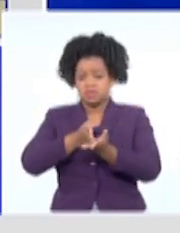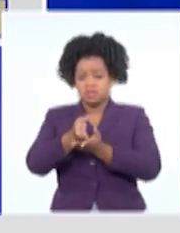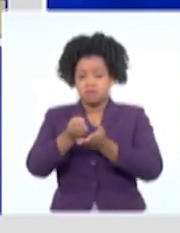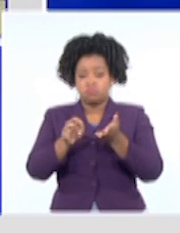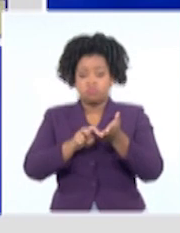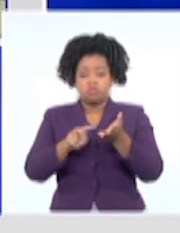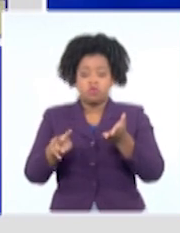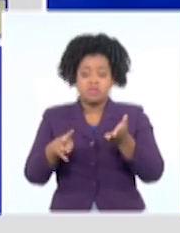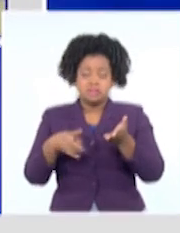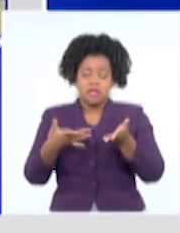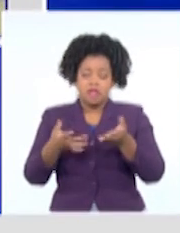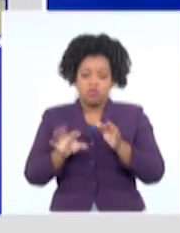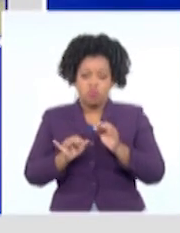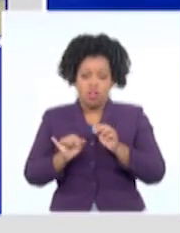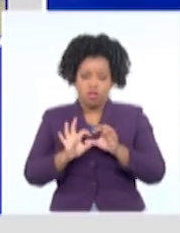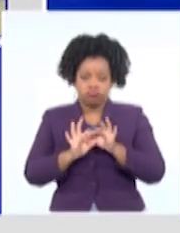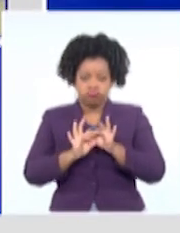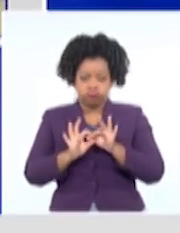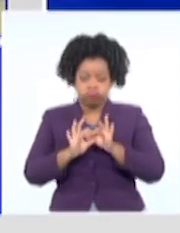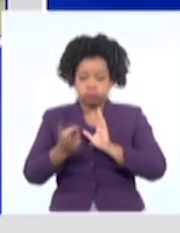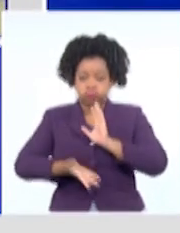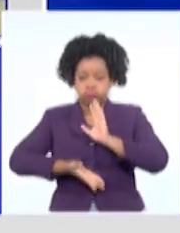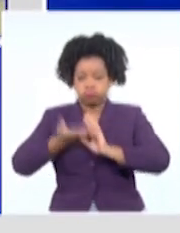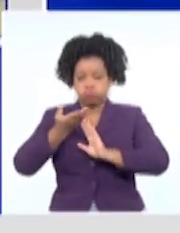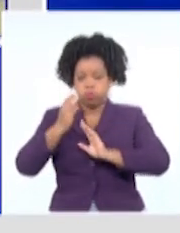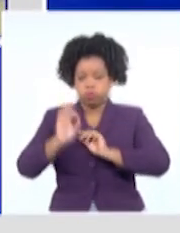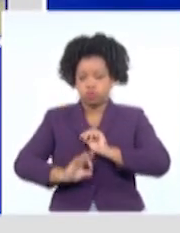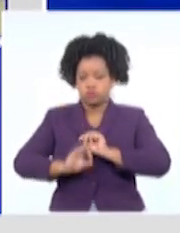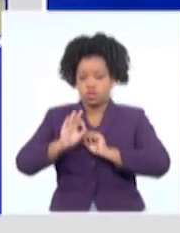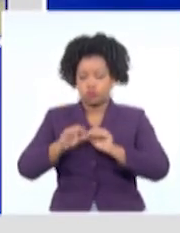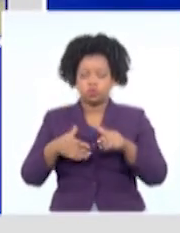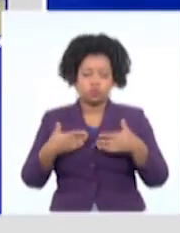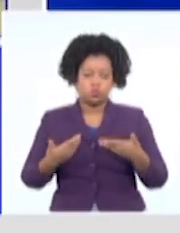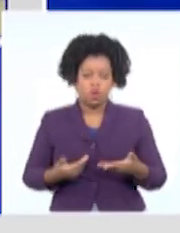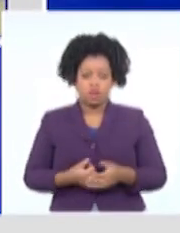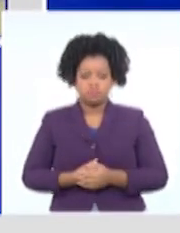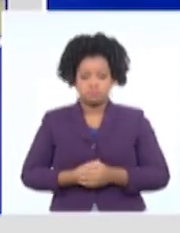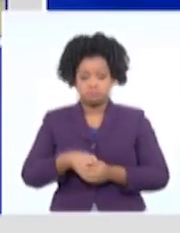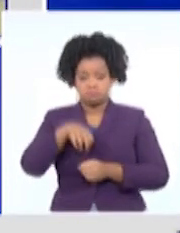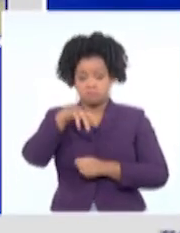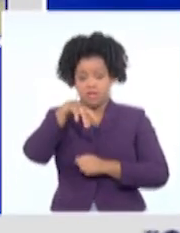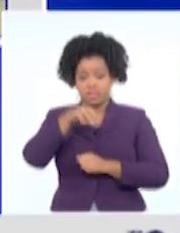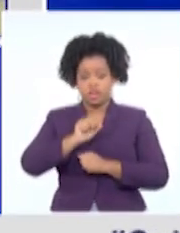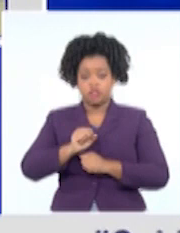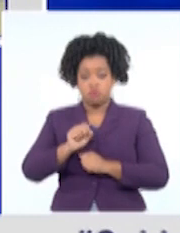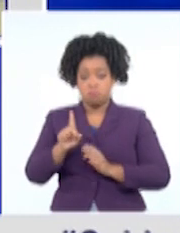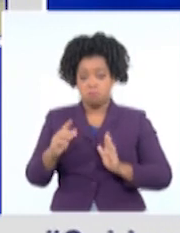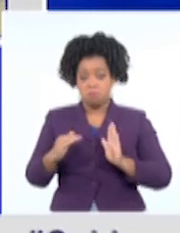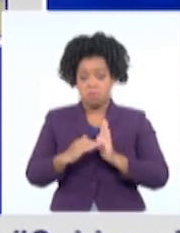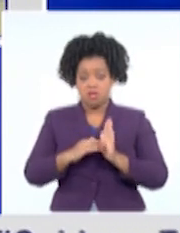mayor tasa de incidencia, Pinar del Río con